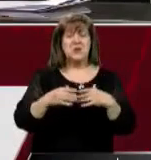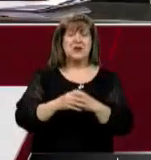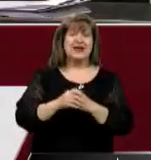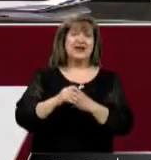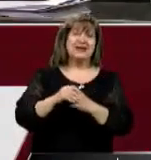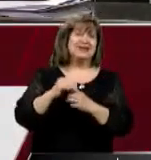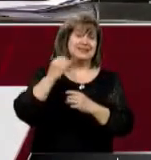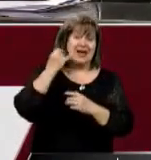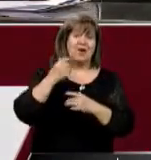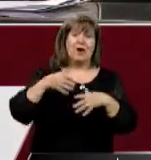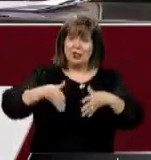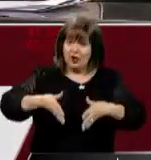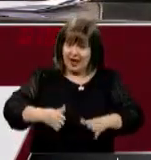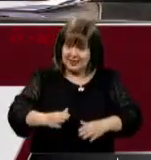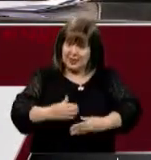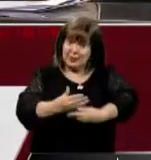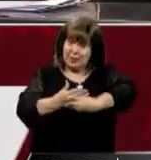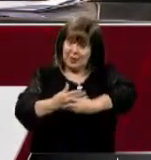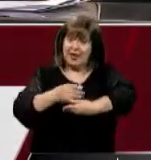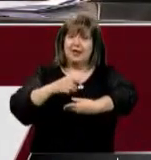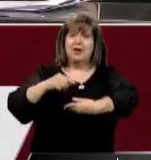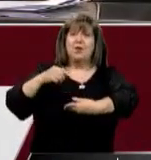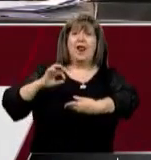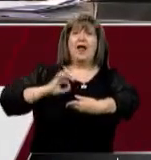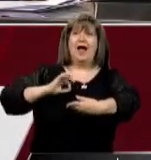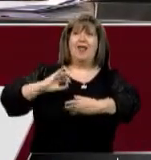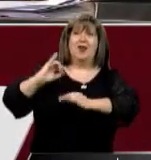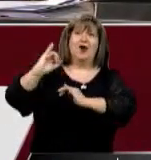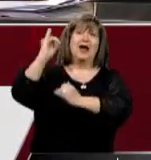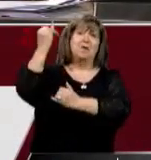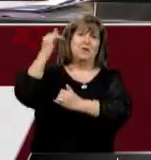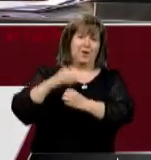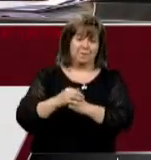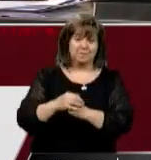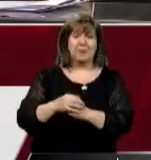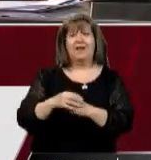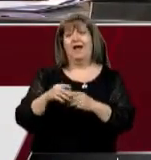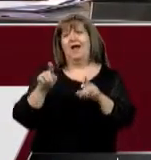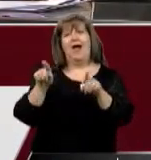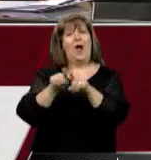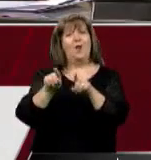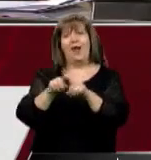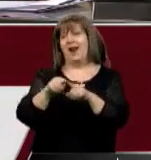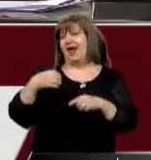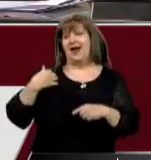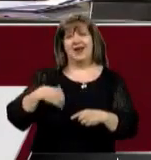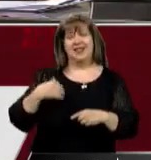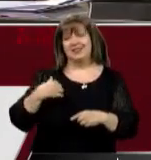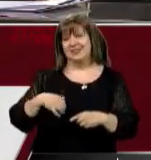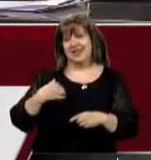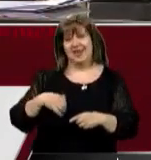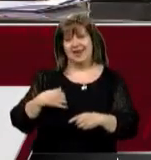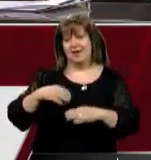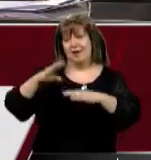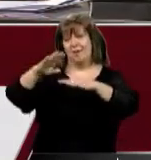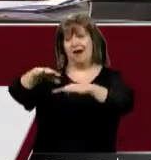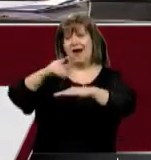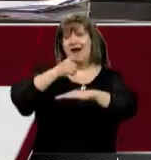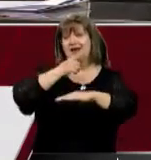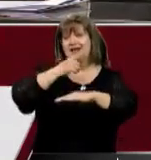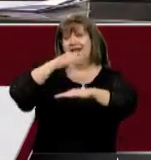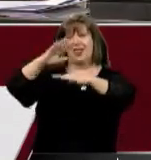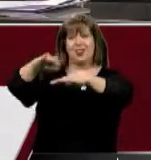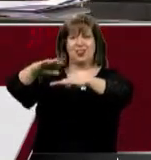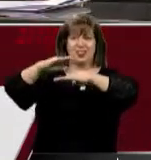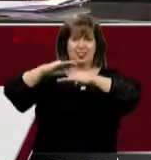siendo parece? campeón. Vos sabés que nosotros siempre decimos que los argentinos tenemos mucho también, o sea, tenemos como muchas características similares al Totalmente.